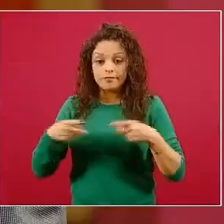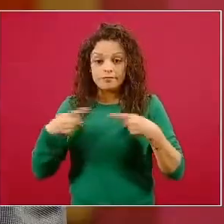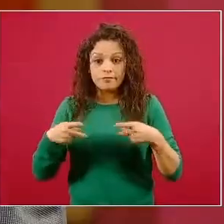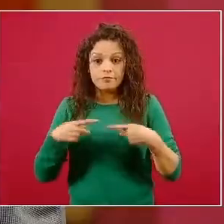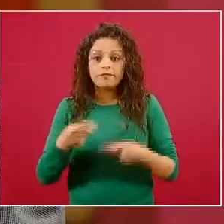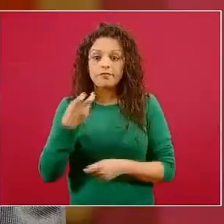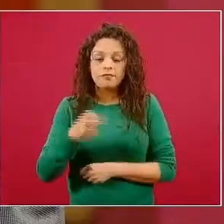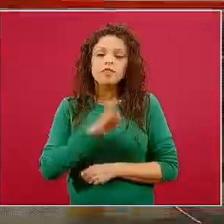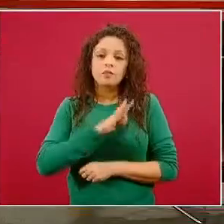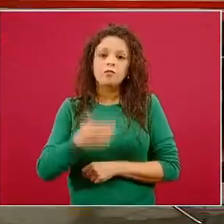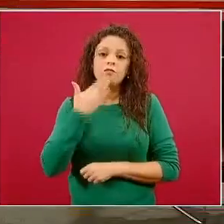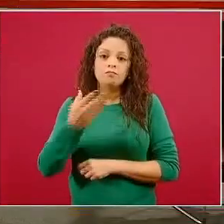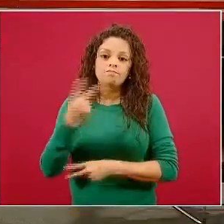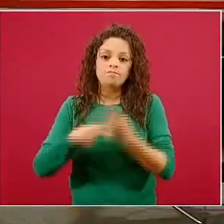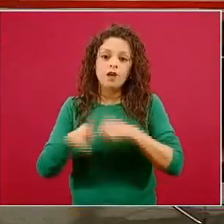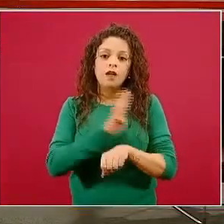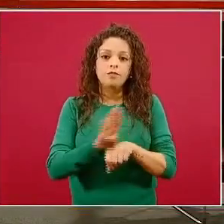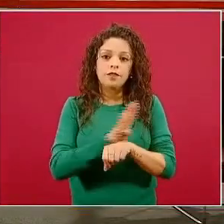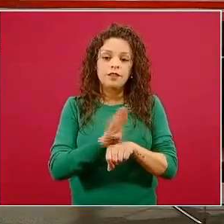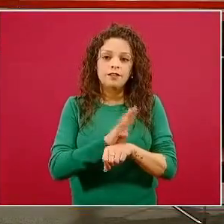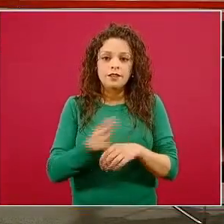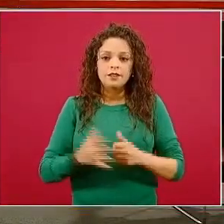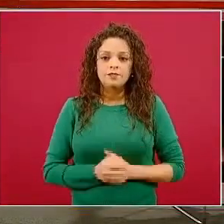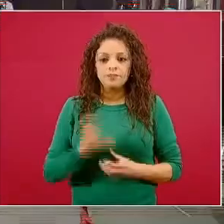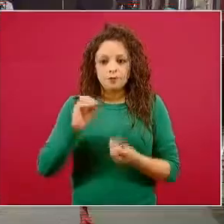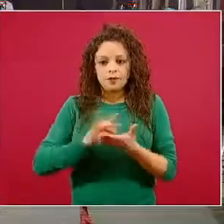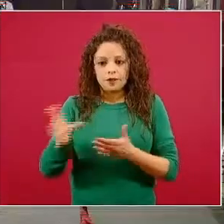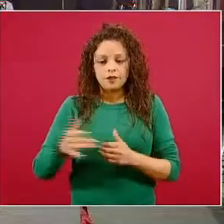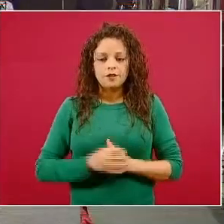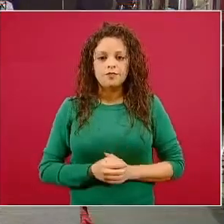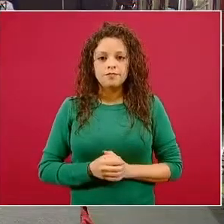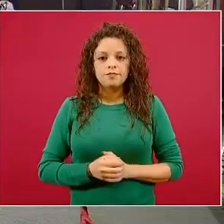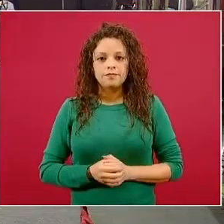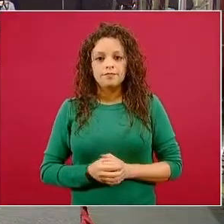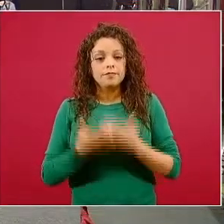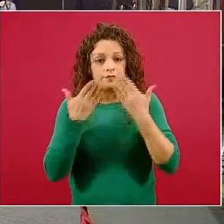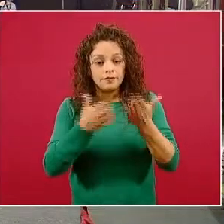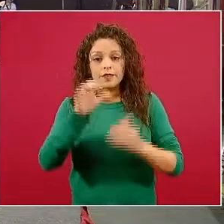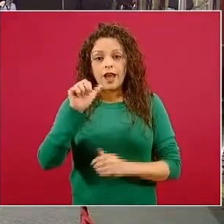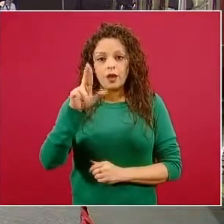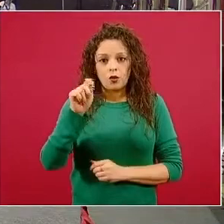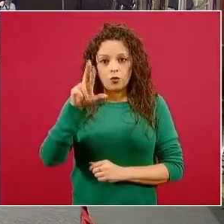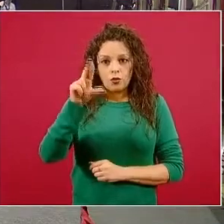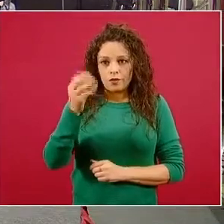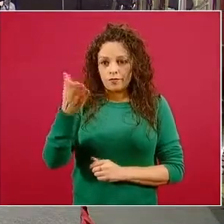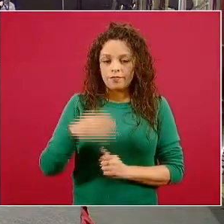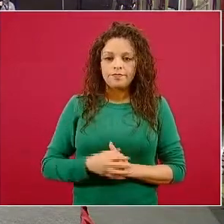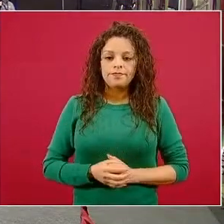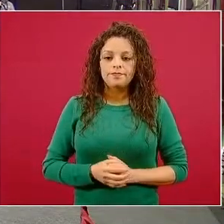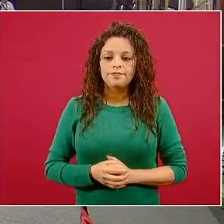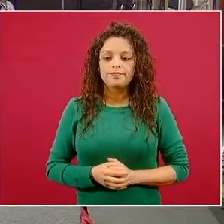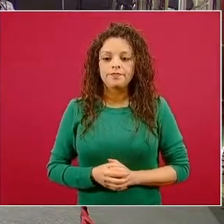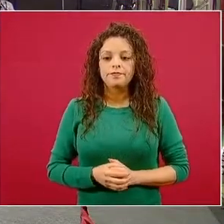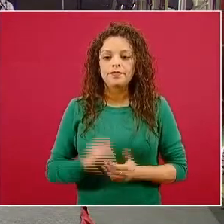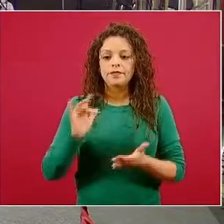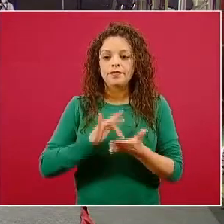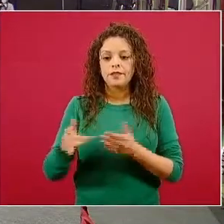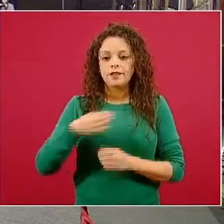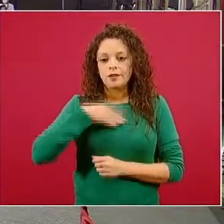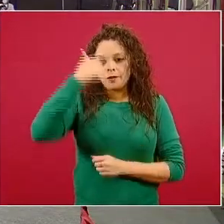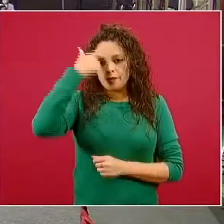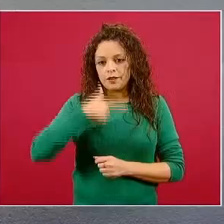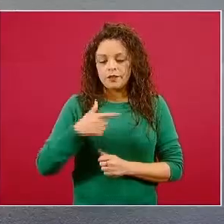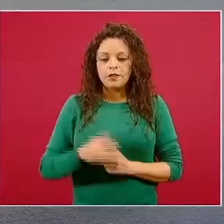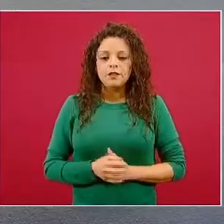sería benéfico tenerlos. Gracias. Arturo Contreras, pie de página. Gracias, buenas noches, Arturo Contreras